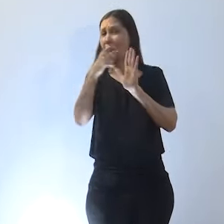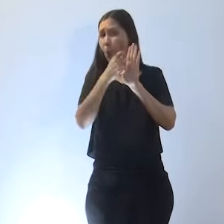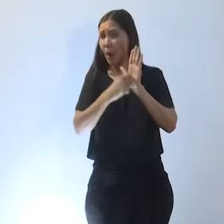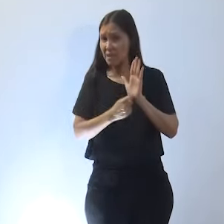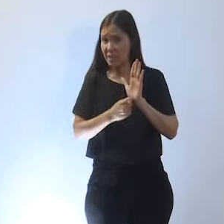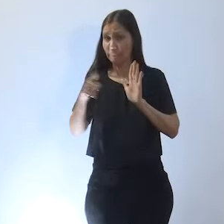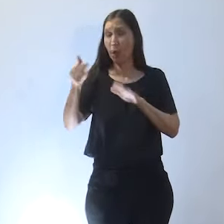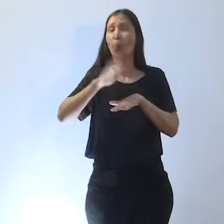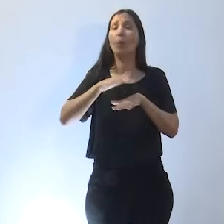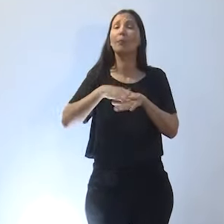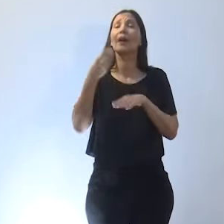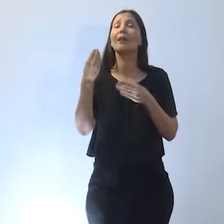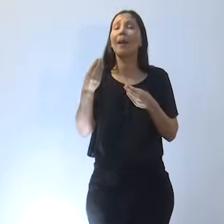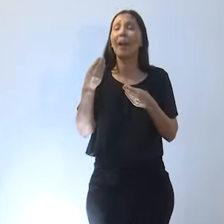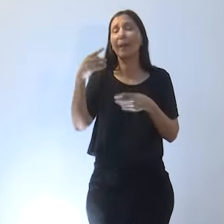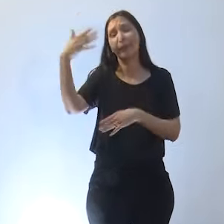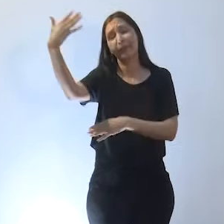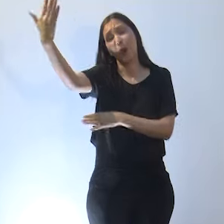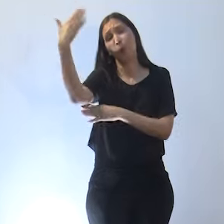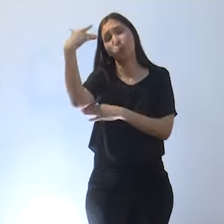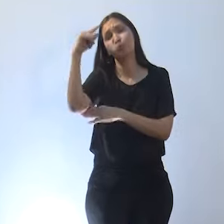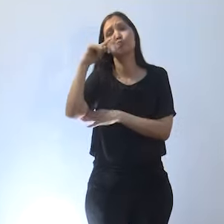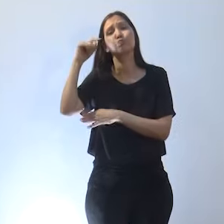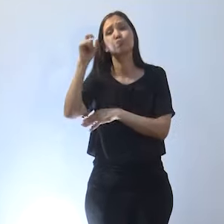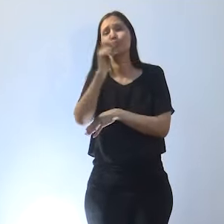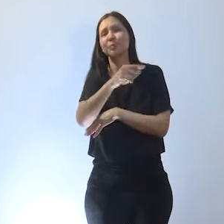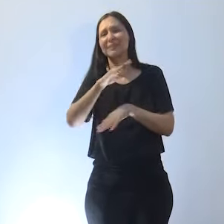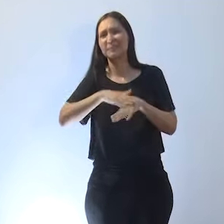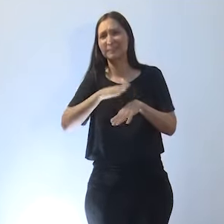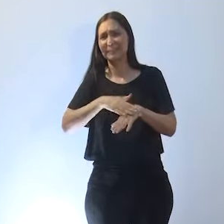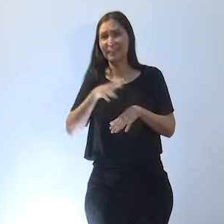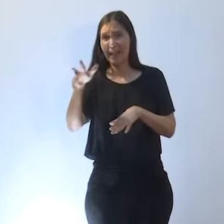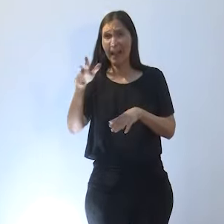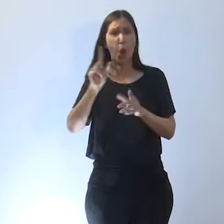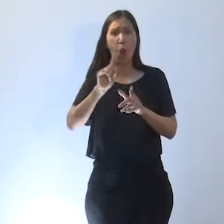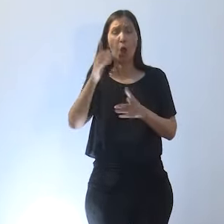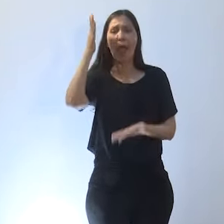discursividad de Alberto Fernández de no haber impuesto esto Digamos como un eje sistemático